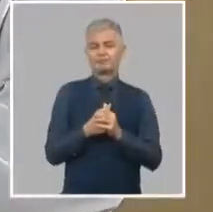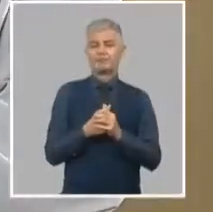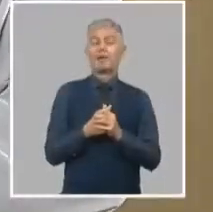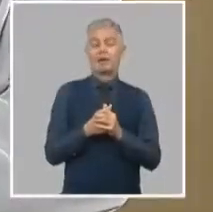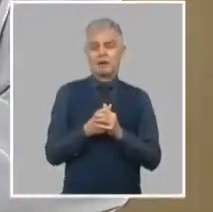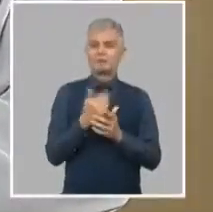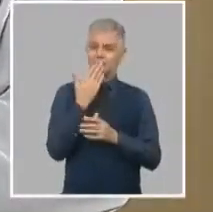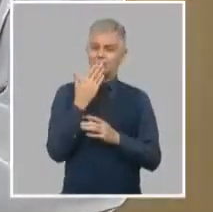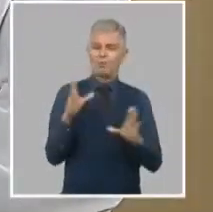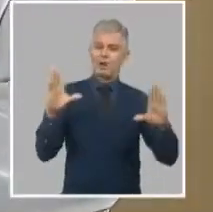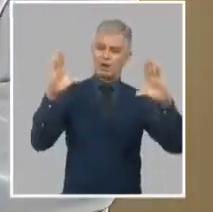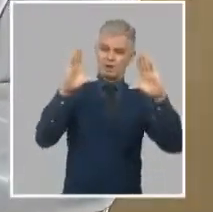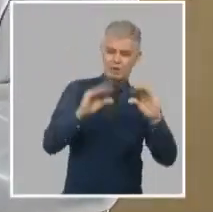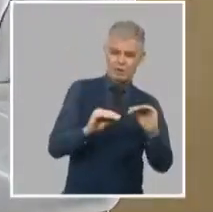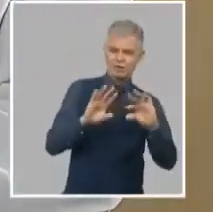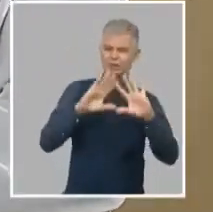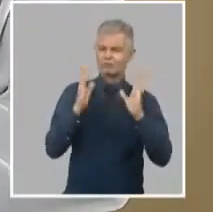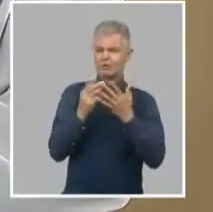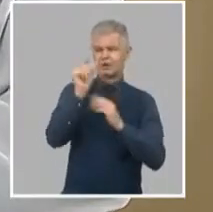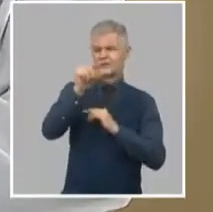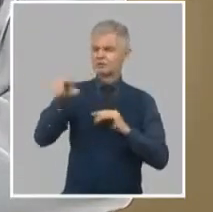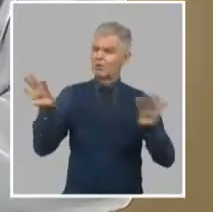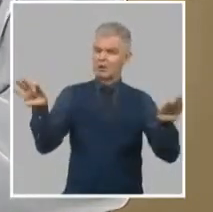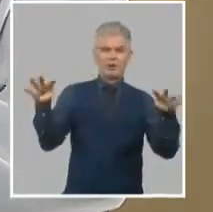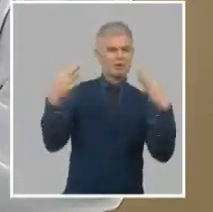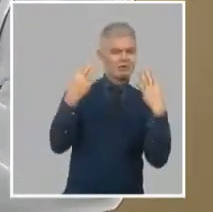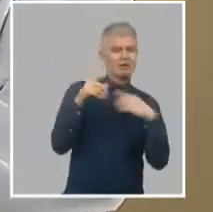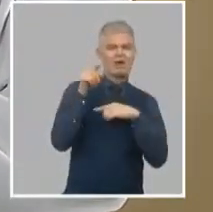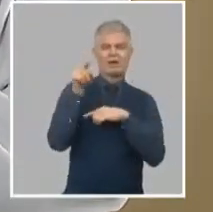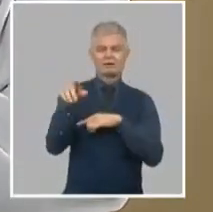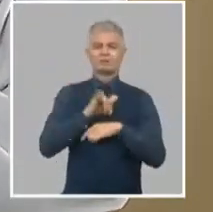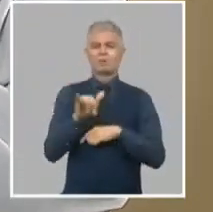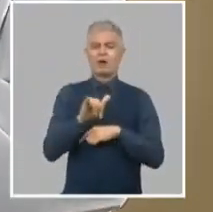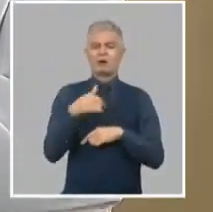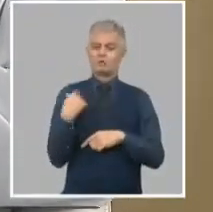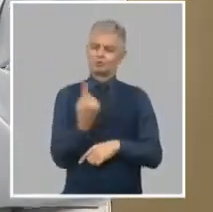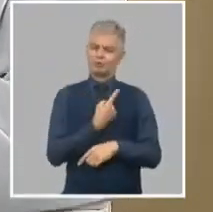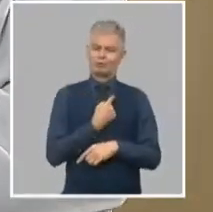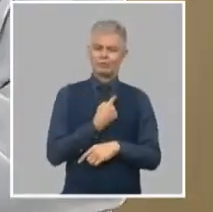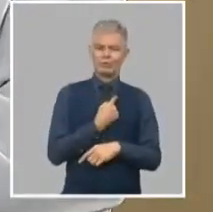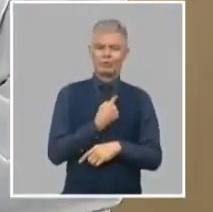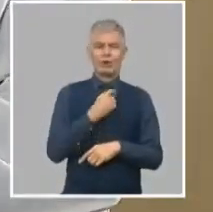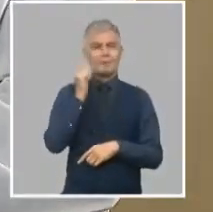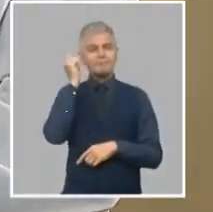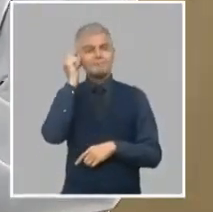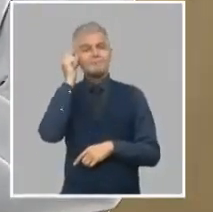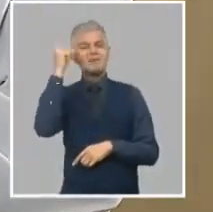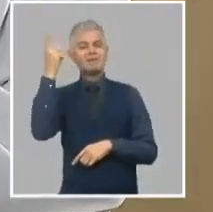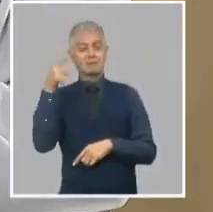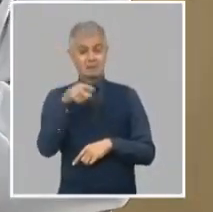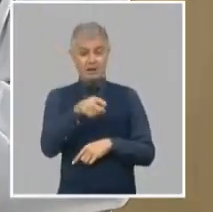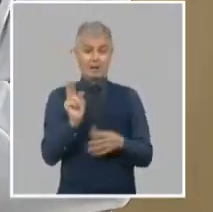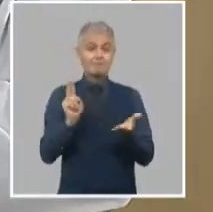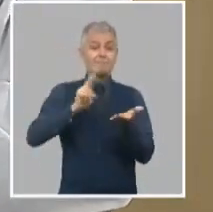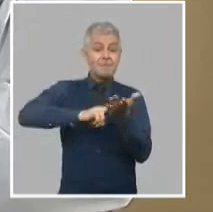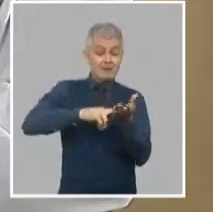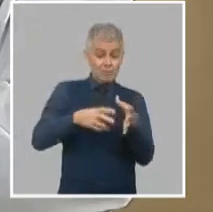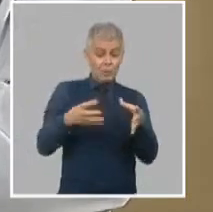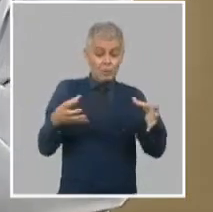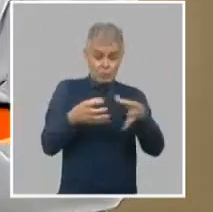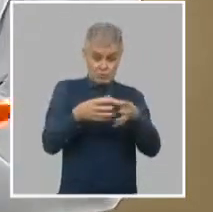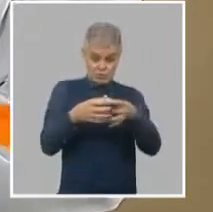televidentes que nos están sintonizando en este momento. Para nosotros ha sido la experiencia con el contingente de Henry Riff una